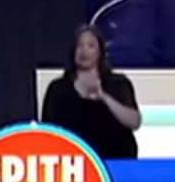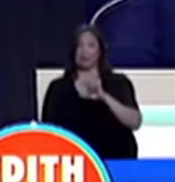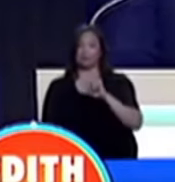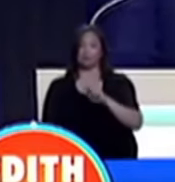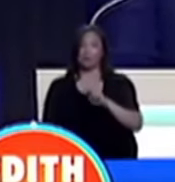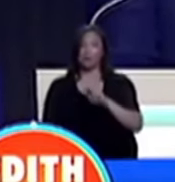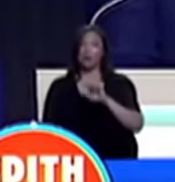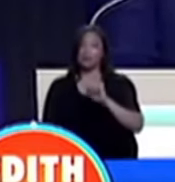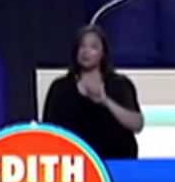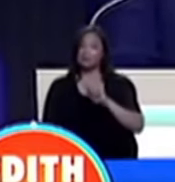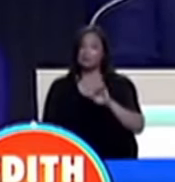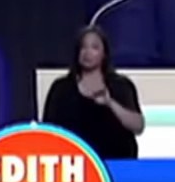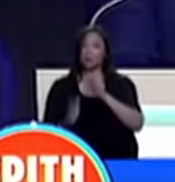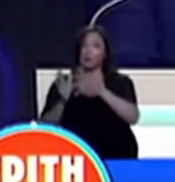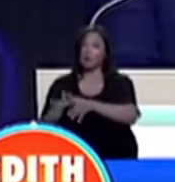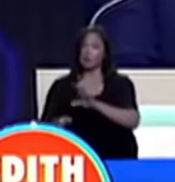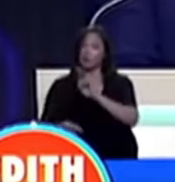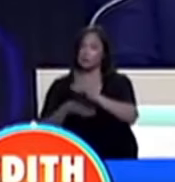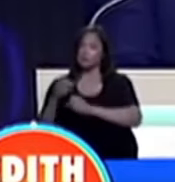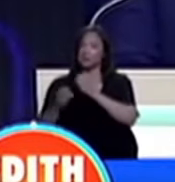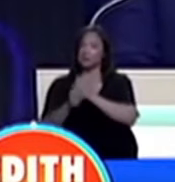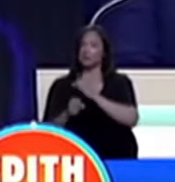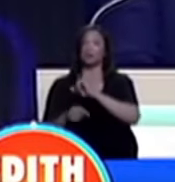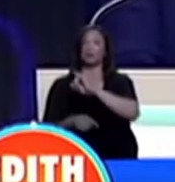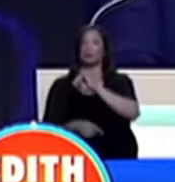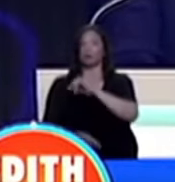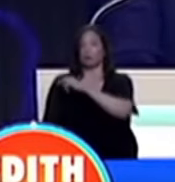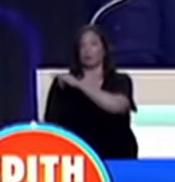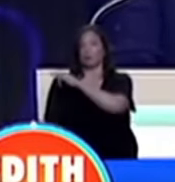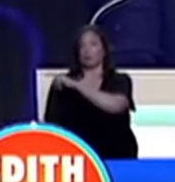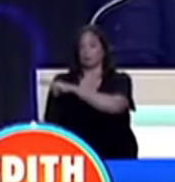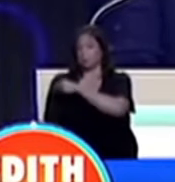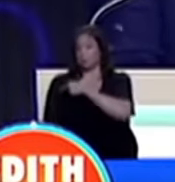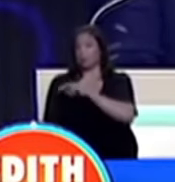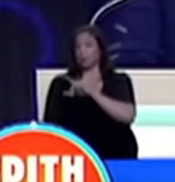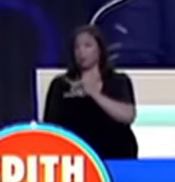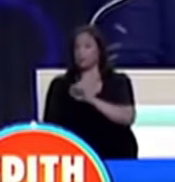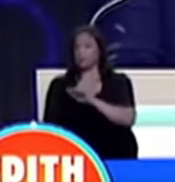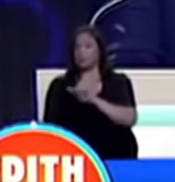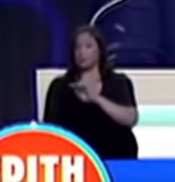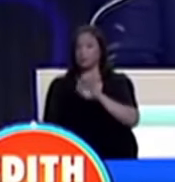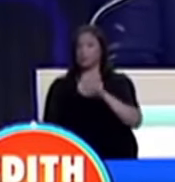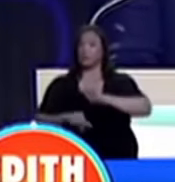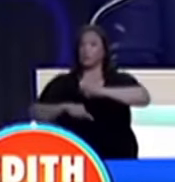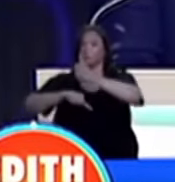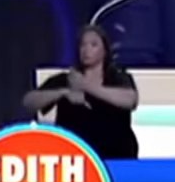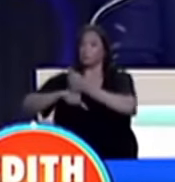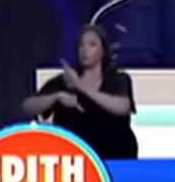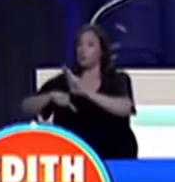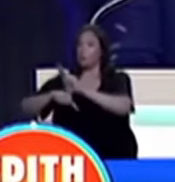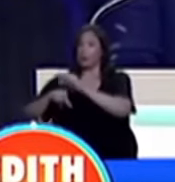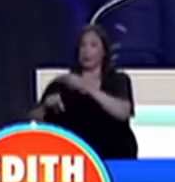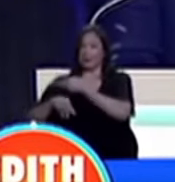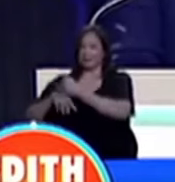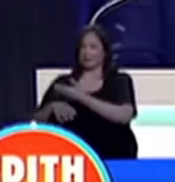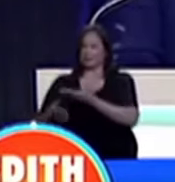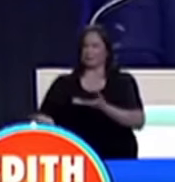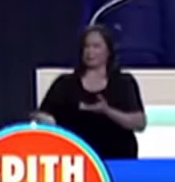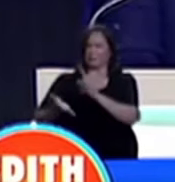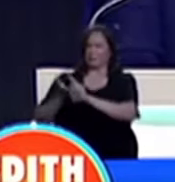Astacio, que lo dejaron abandonado por 7 años, o el hospital Luis Eduardo Aibar, y construyeron una universidad en el pleno